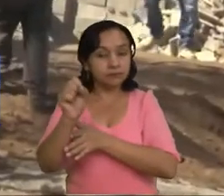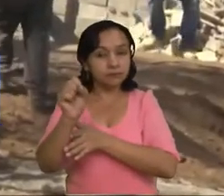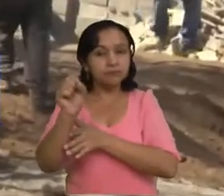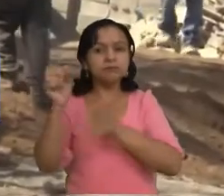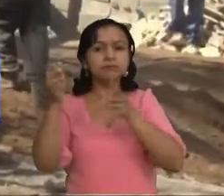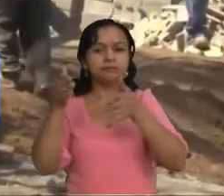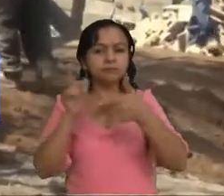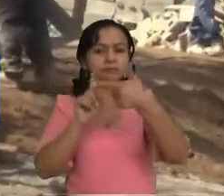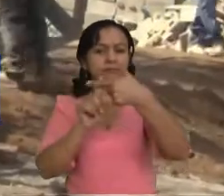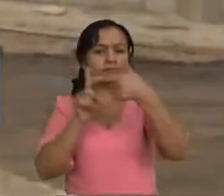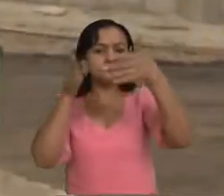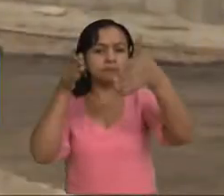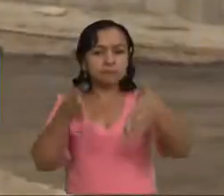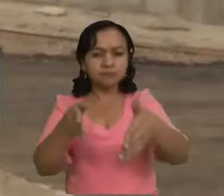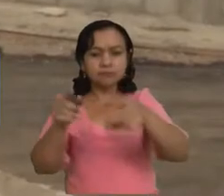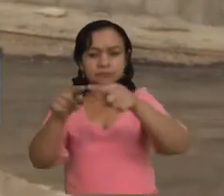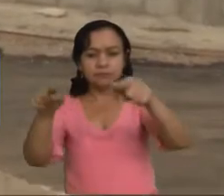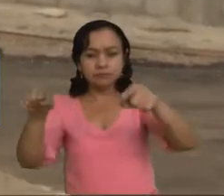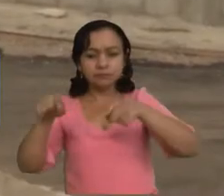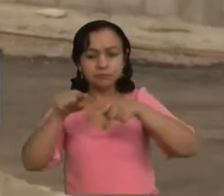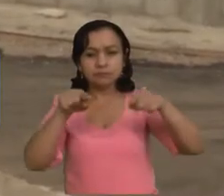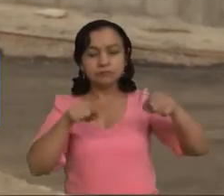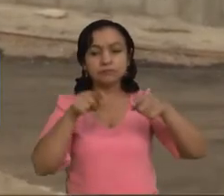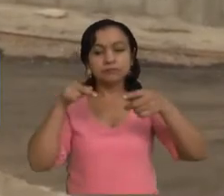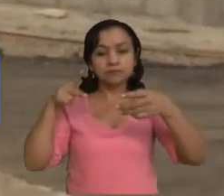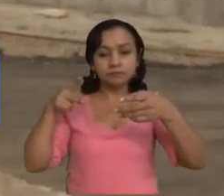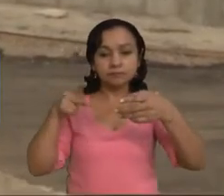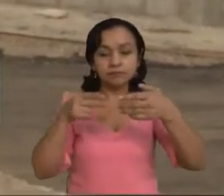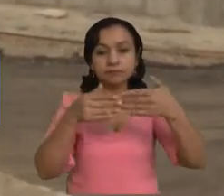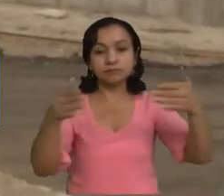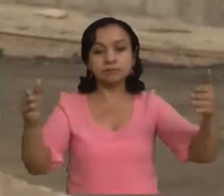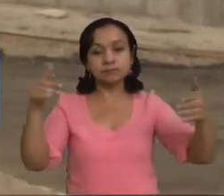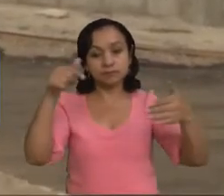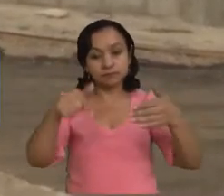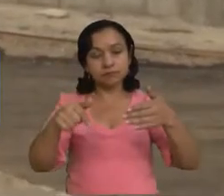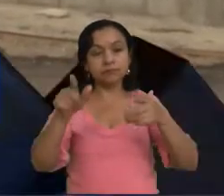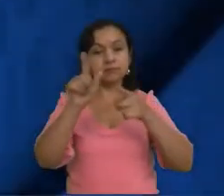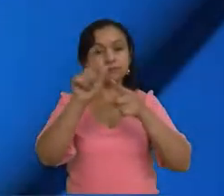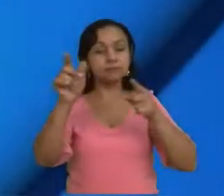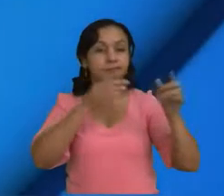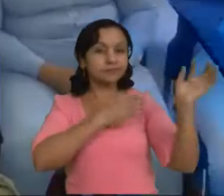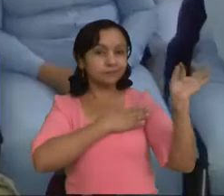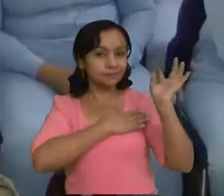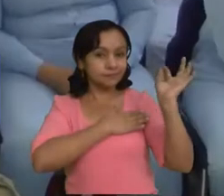para 8.000 lotes y se espera sea inaugurado a finales del mes de febrero.